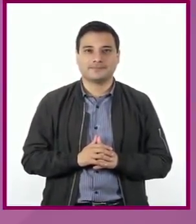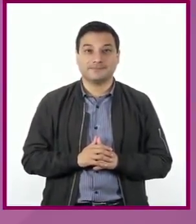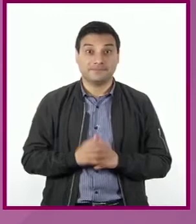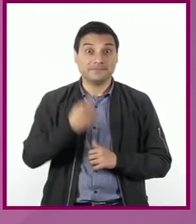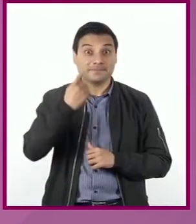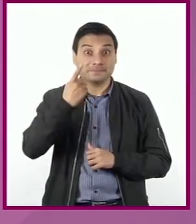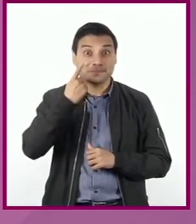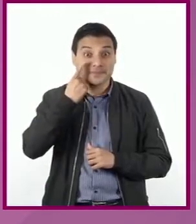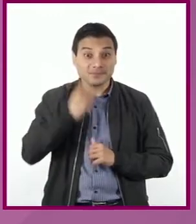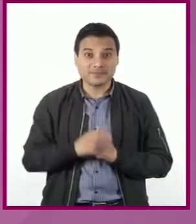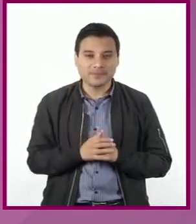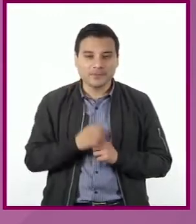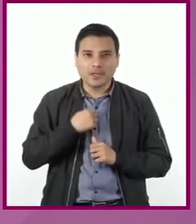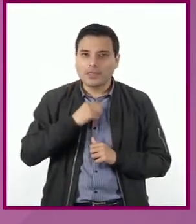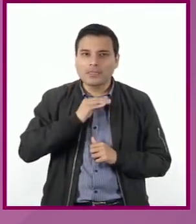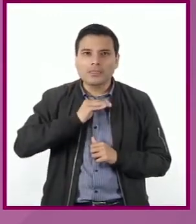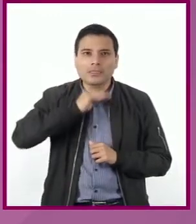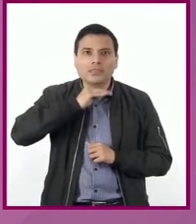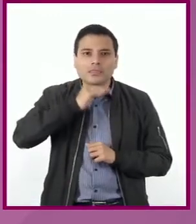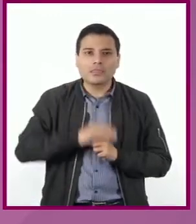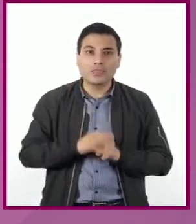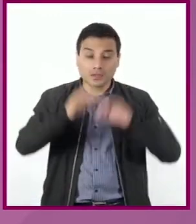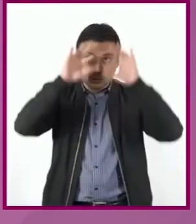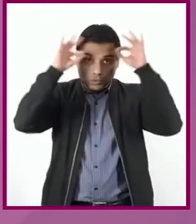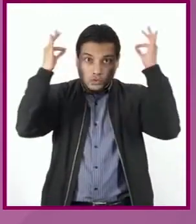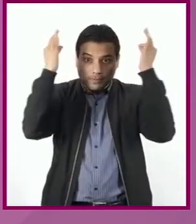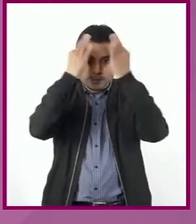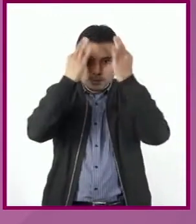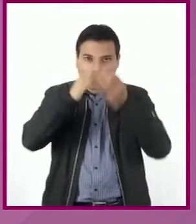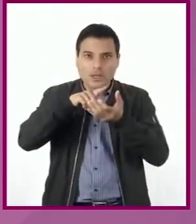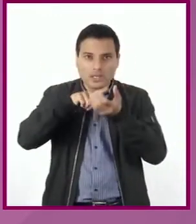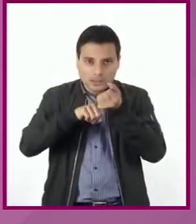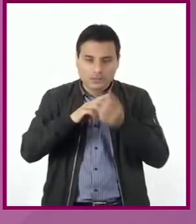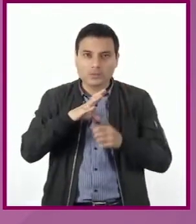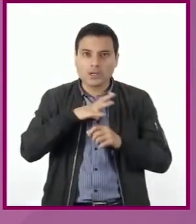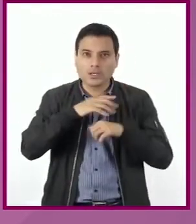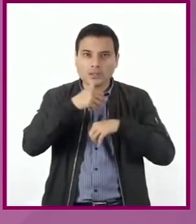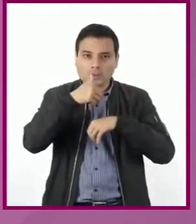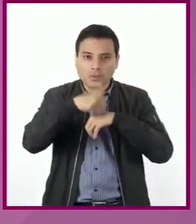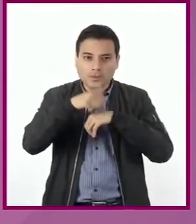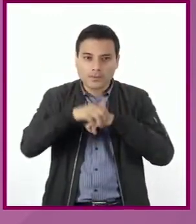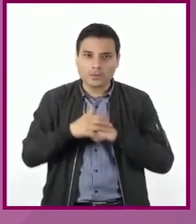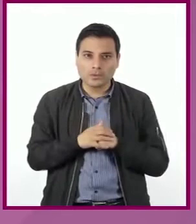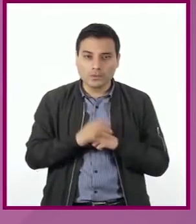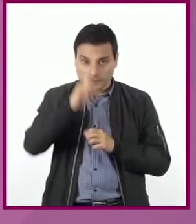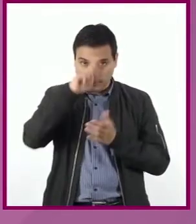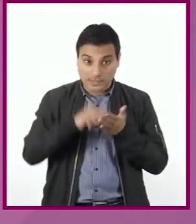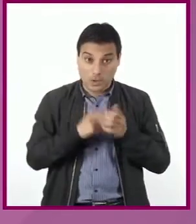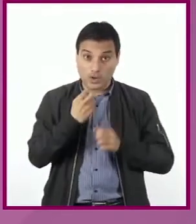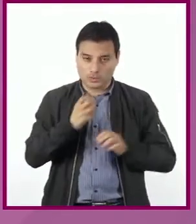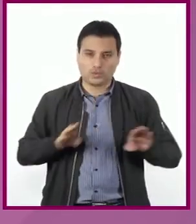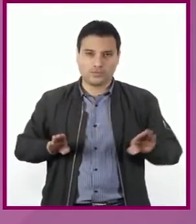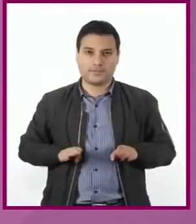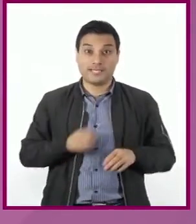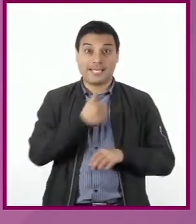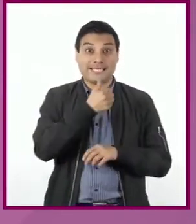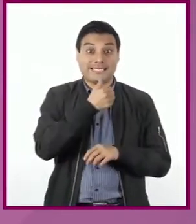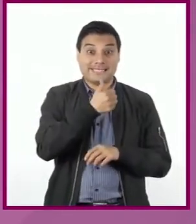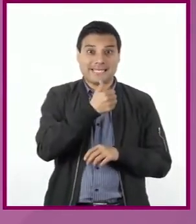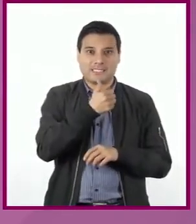Mira, no me había fijado que los sombreros tienen tallas. Creo que este me queda bien.